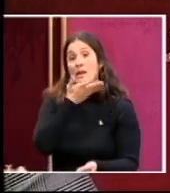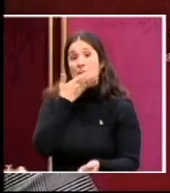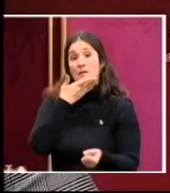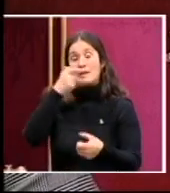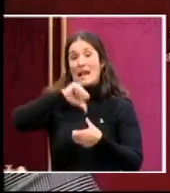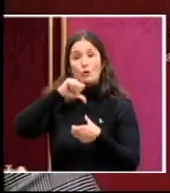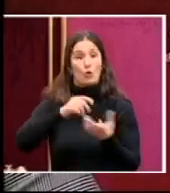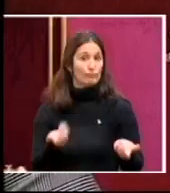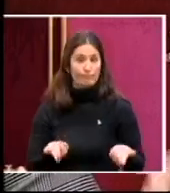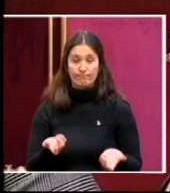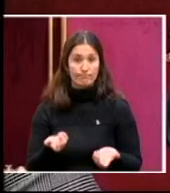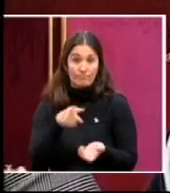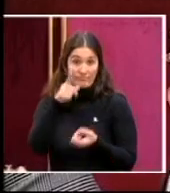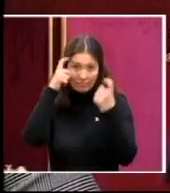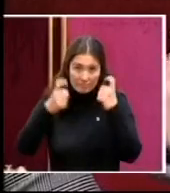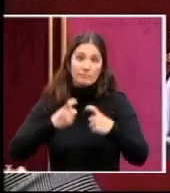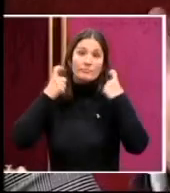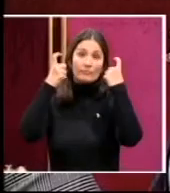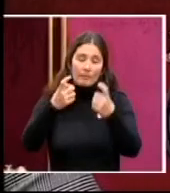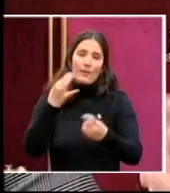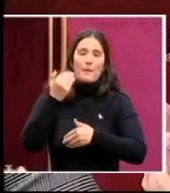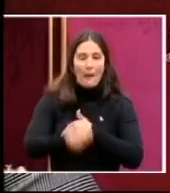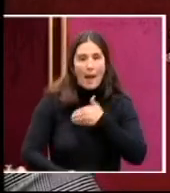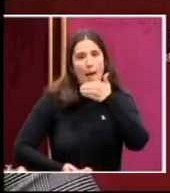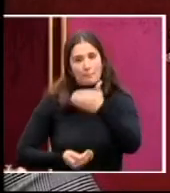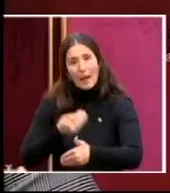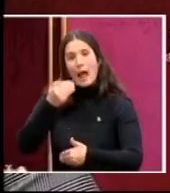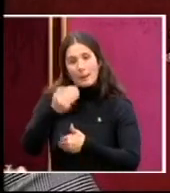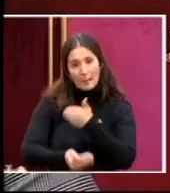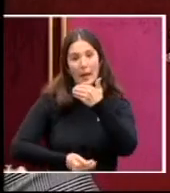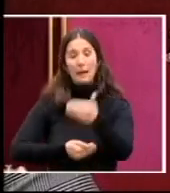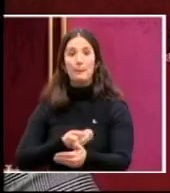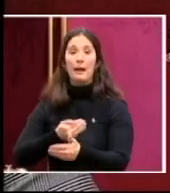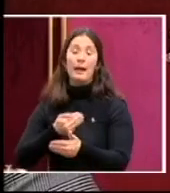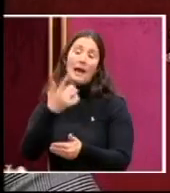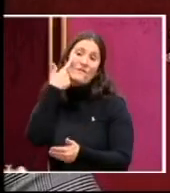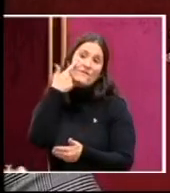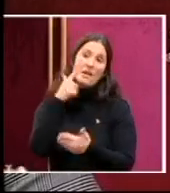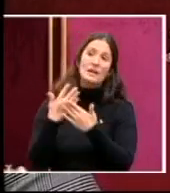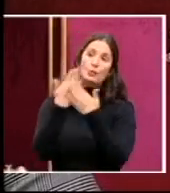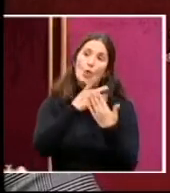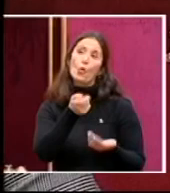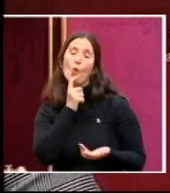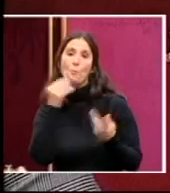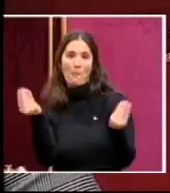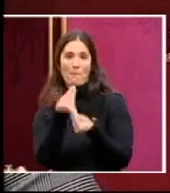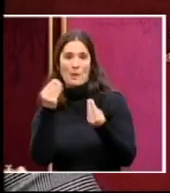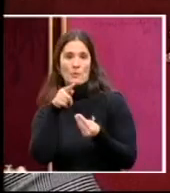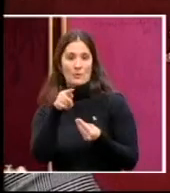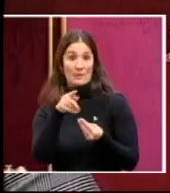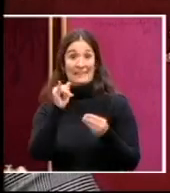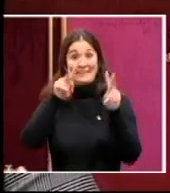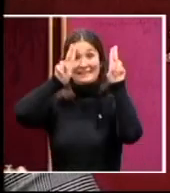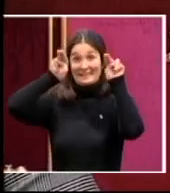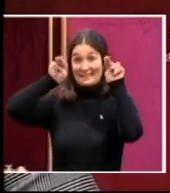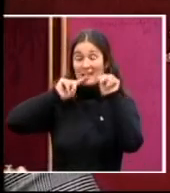gasoil. Y entonces esos esfuerzos hay que ir avanzando y hay que ir ver cómo poder mejorar esos objetivos. Y con